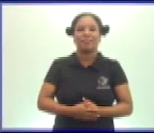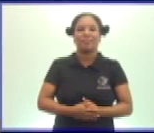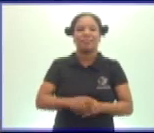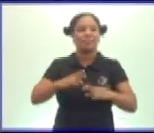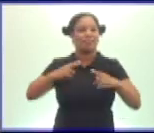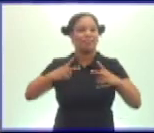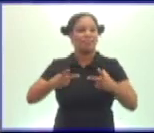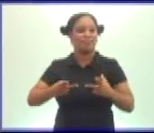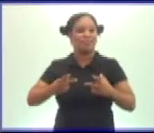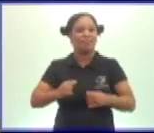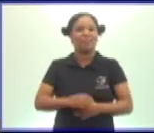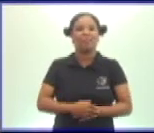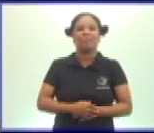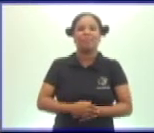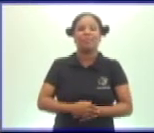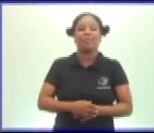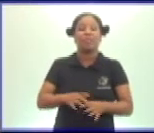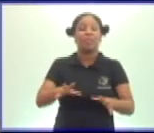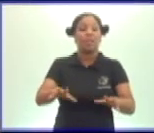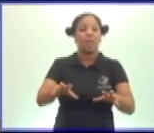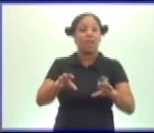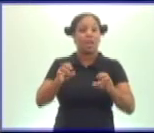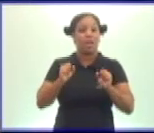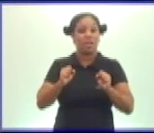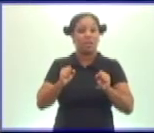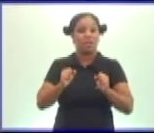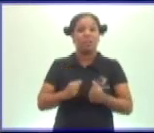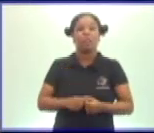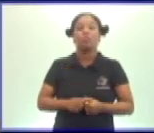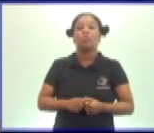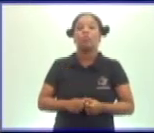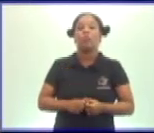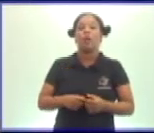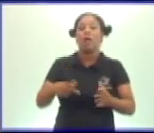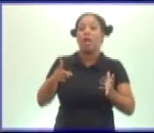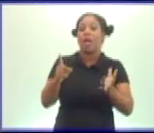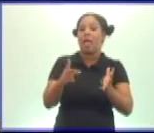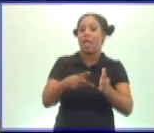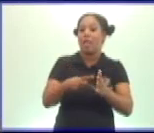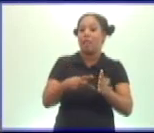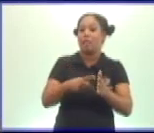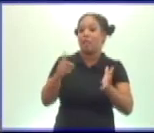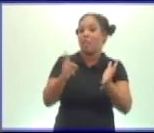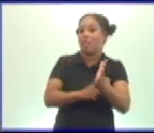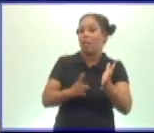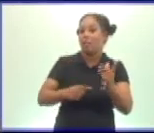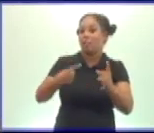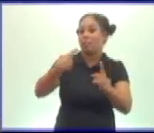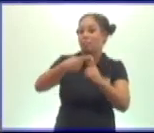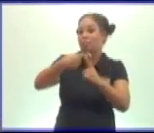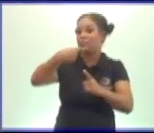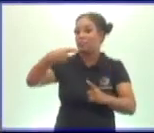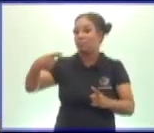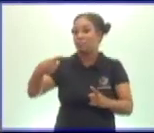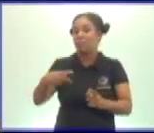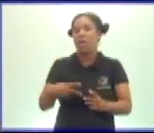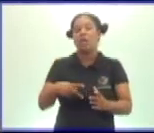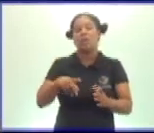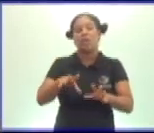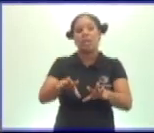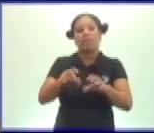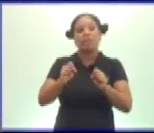Repito, las atracciones entre las cargas opuestas son más fuertes que las atracciones entre las cargas parciales.